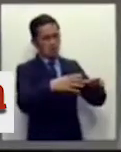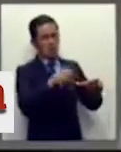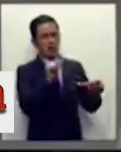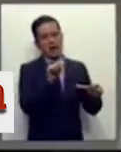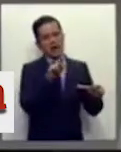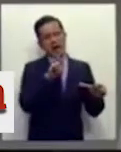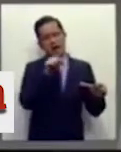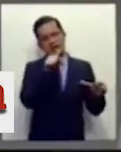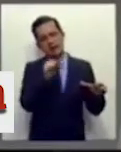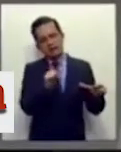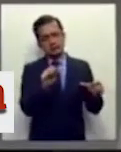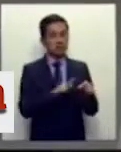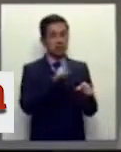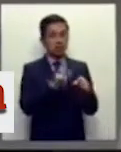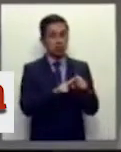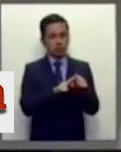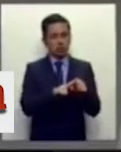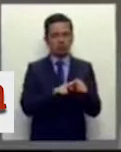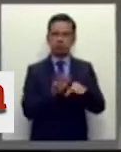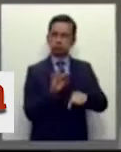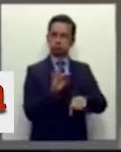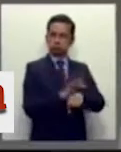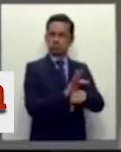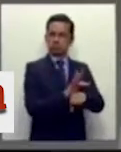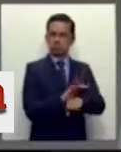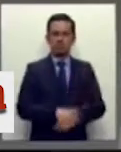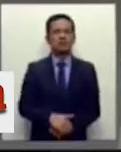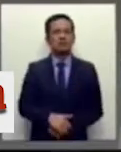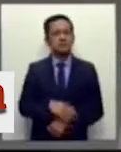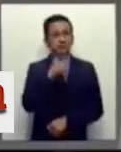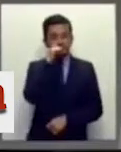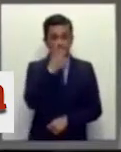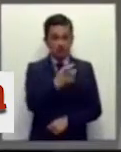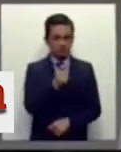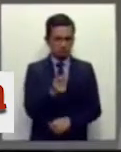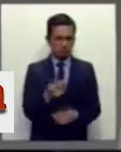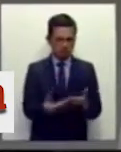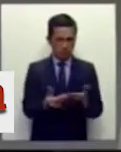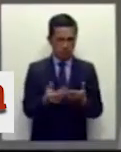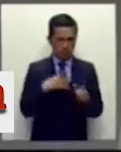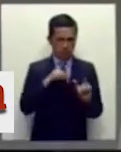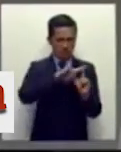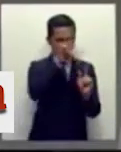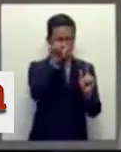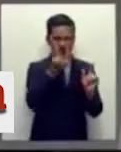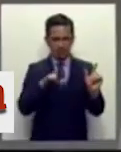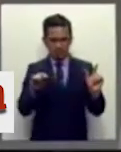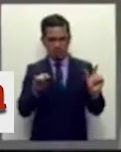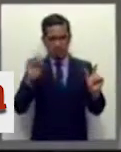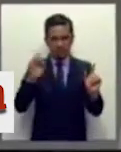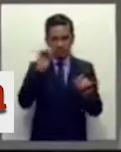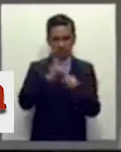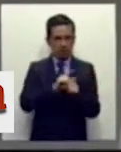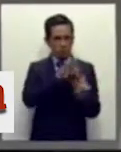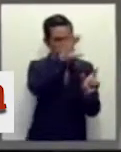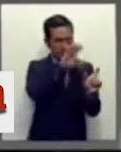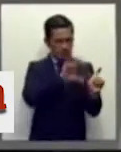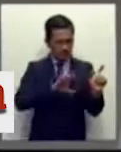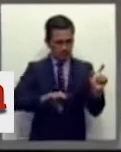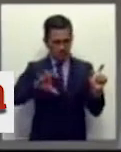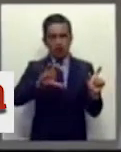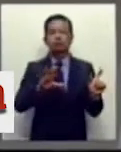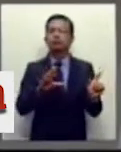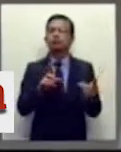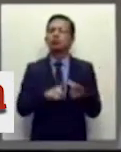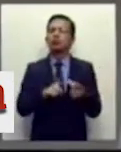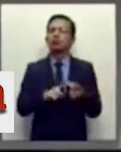protegidas. Actualmente, las áreas naturales protegidas de carácter federal encuentran su sustento jurídico en